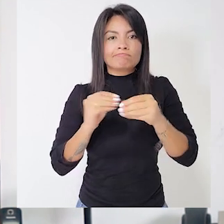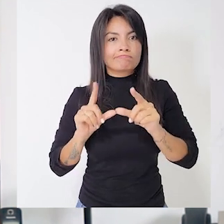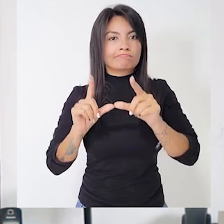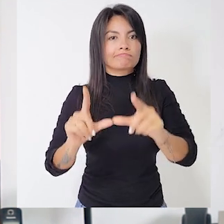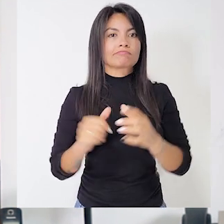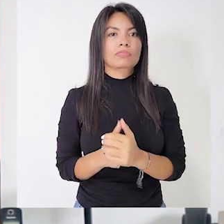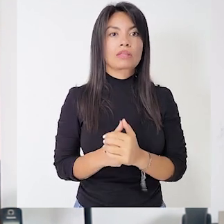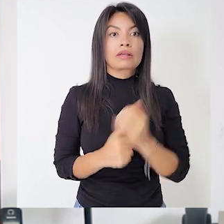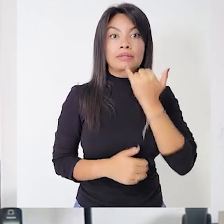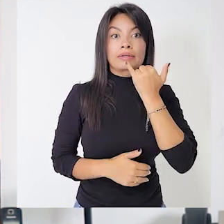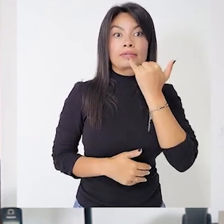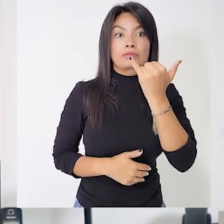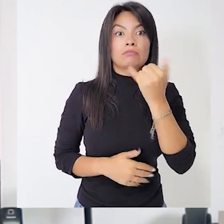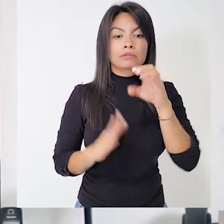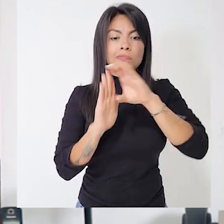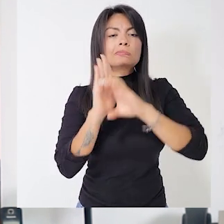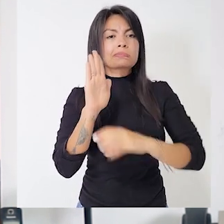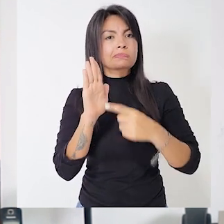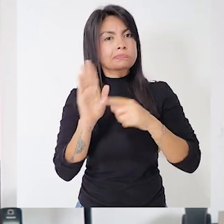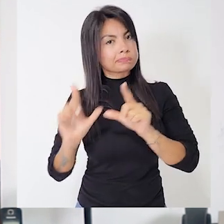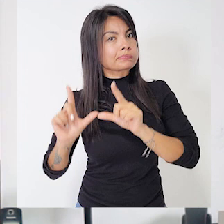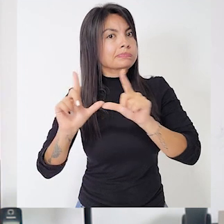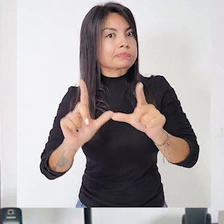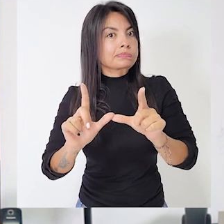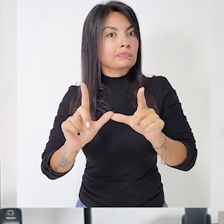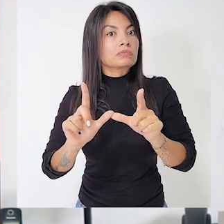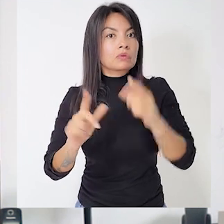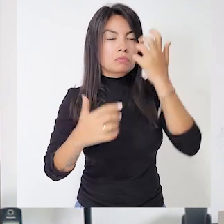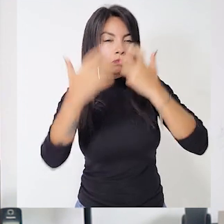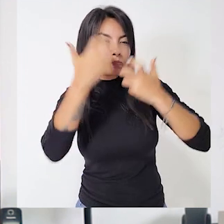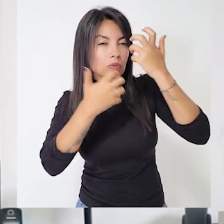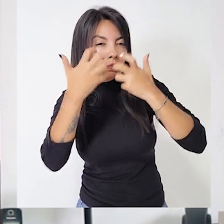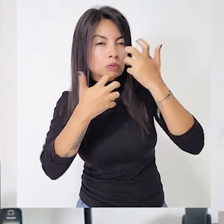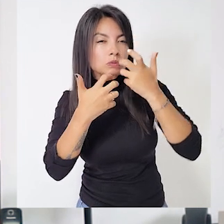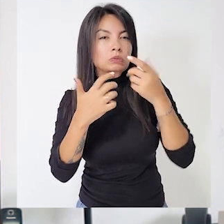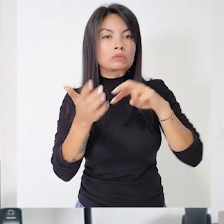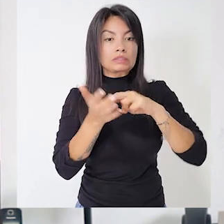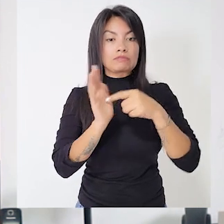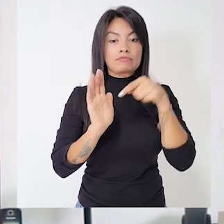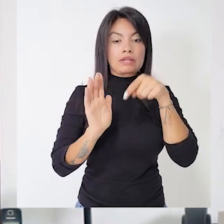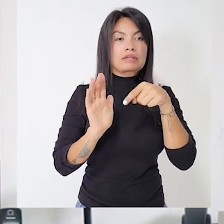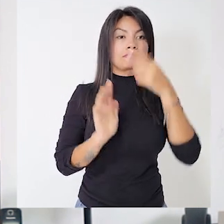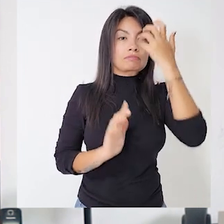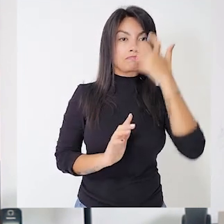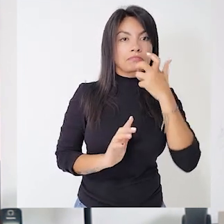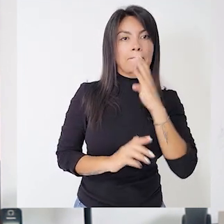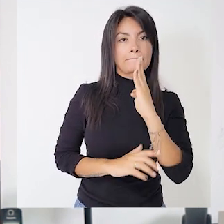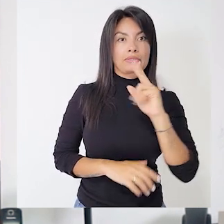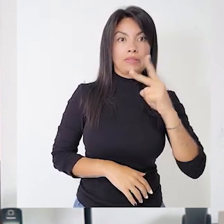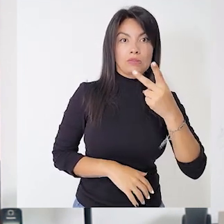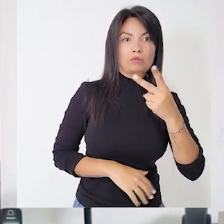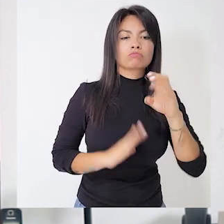media con un idioma certificado a través del CELPIBRAS, que es